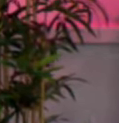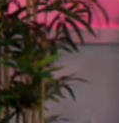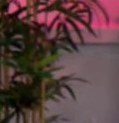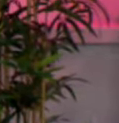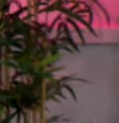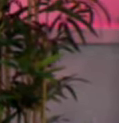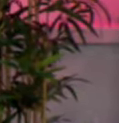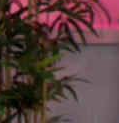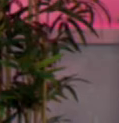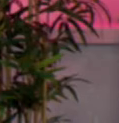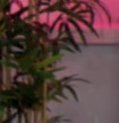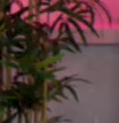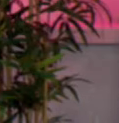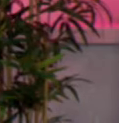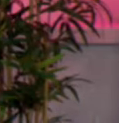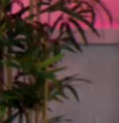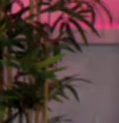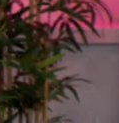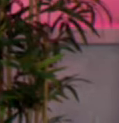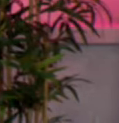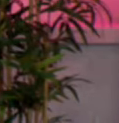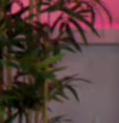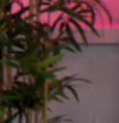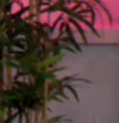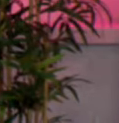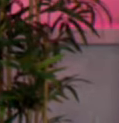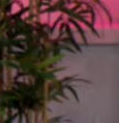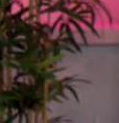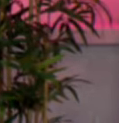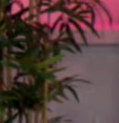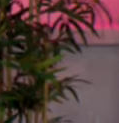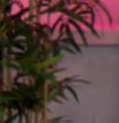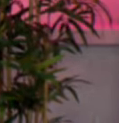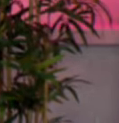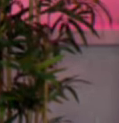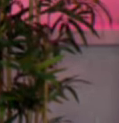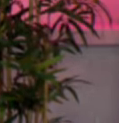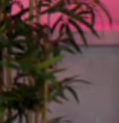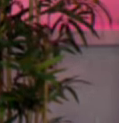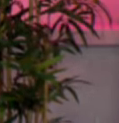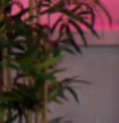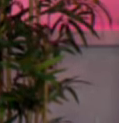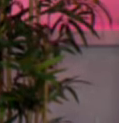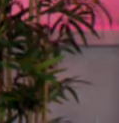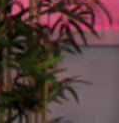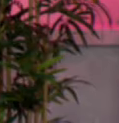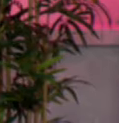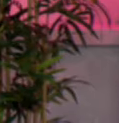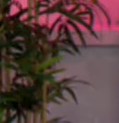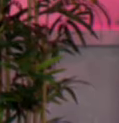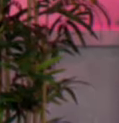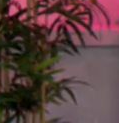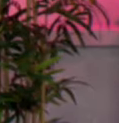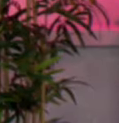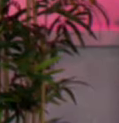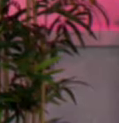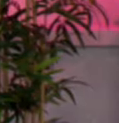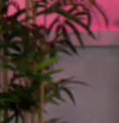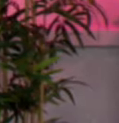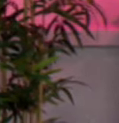Telemundo, Dianeris Calderón de Mega TV, Lunereida Vélez de Guapa Televisión y Jeremy Ortiz de Univisión, a quien le damos siempre